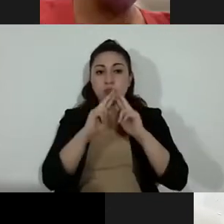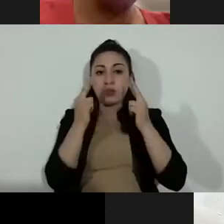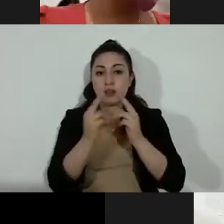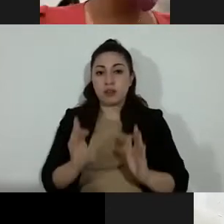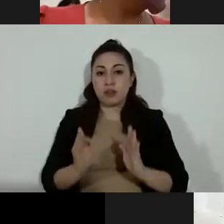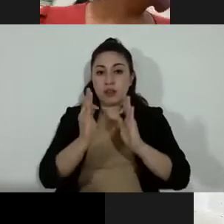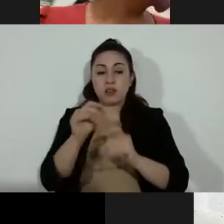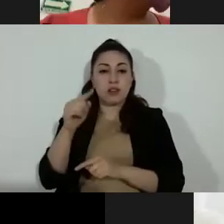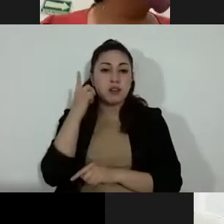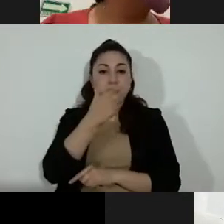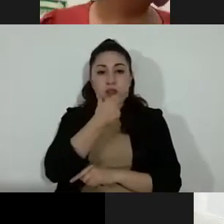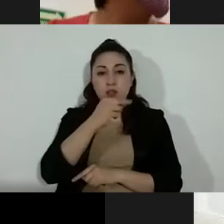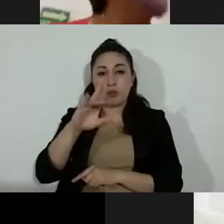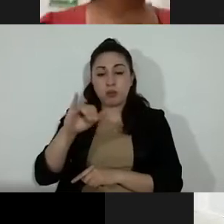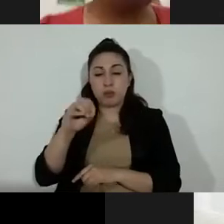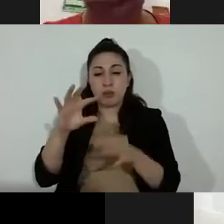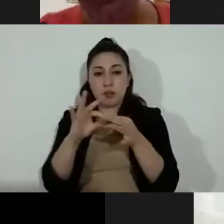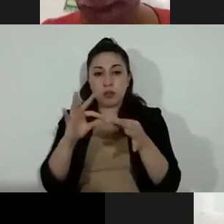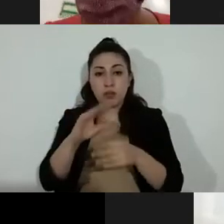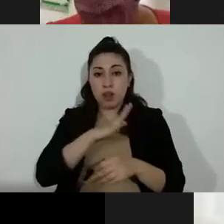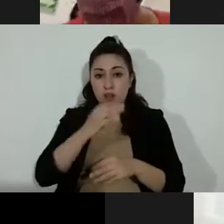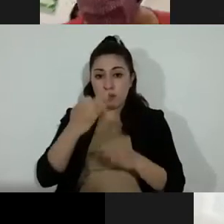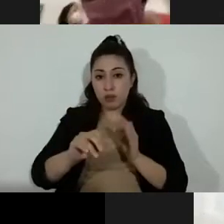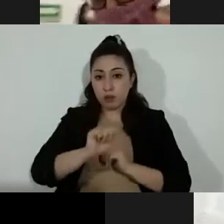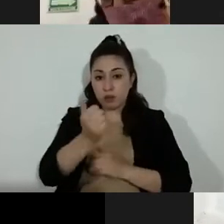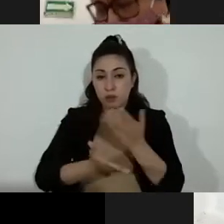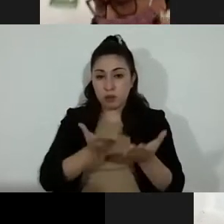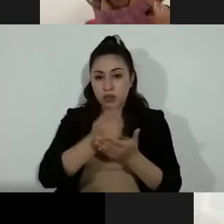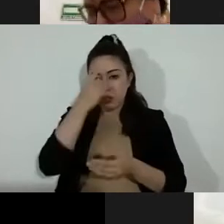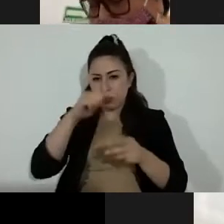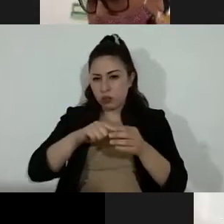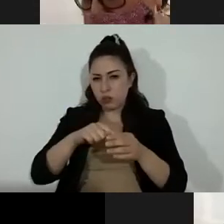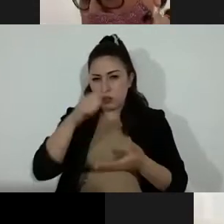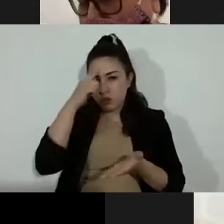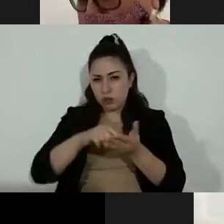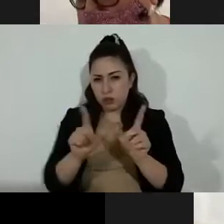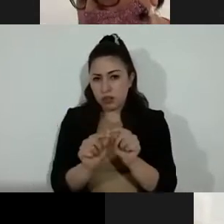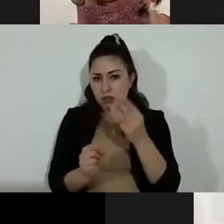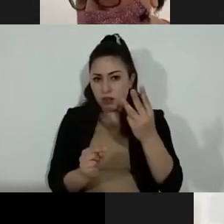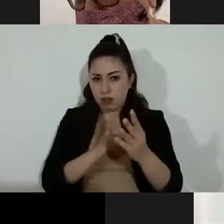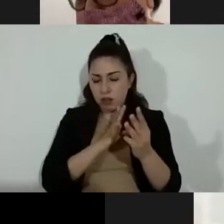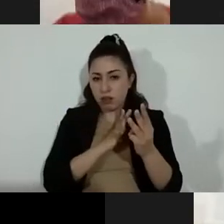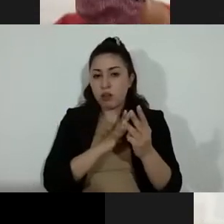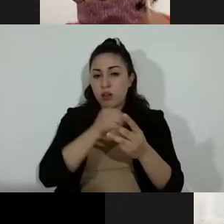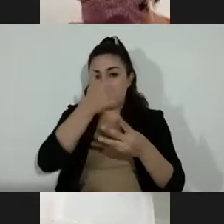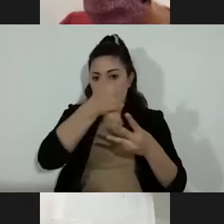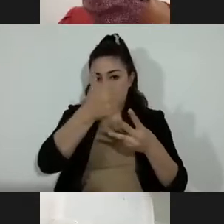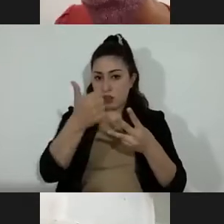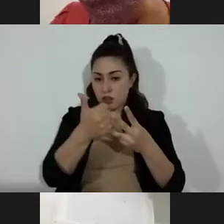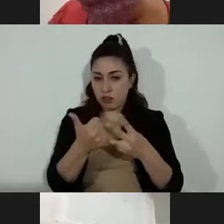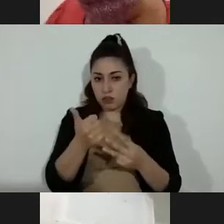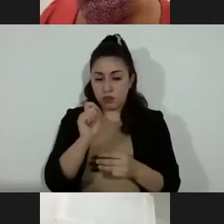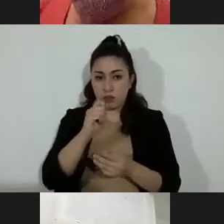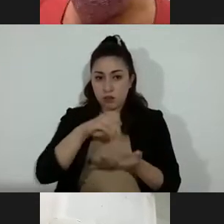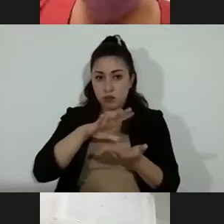No sé si me está faltando alguna. Serían esas tres propuestas. ¿Estamos de acuerdo en irlas votando con el mismo procedimiento